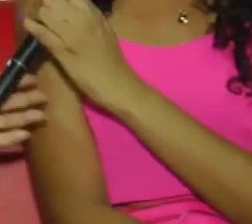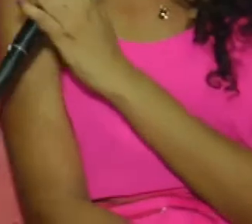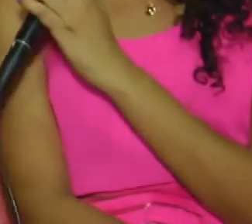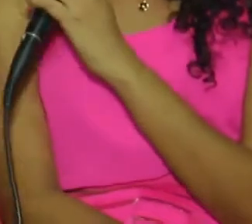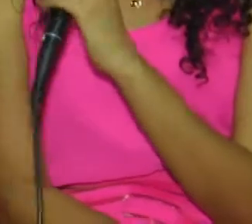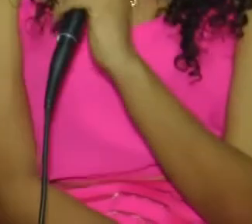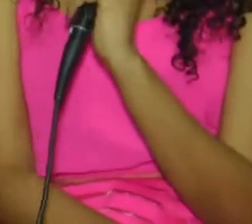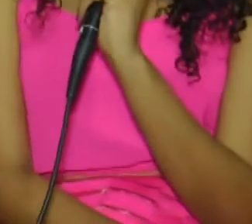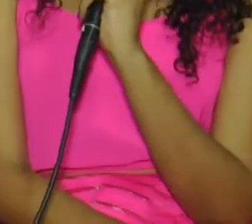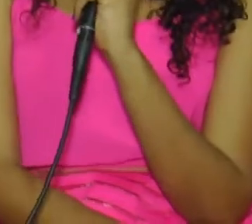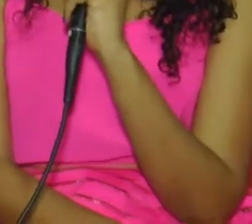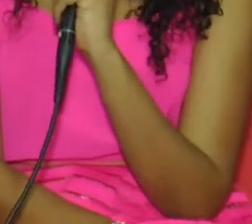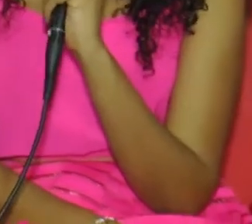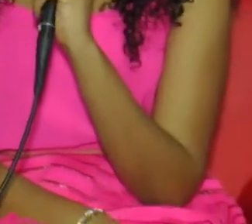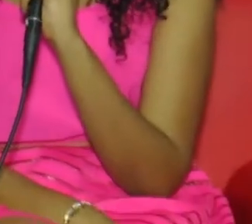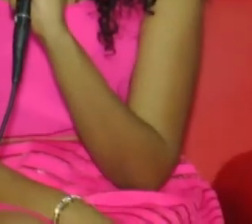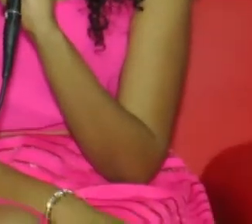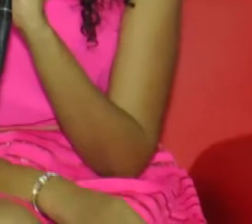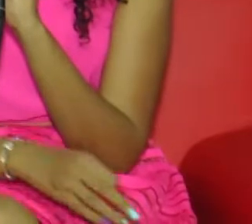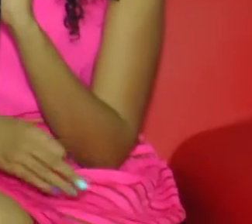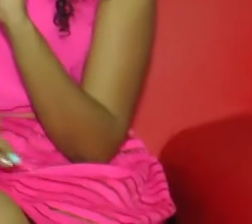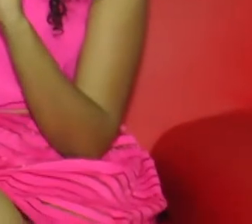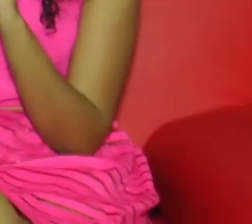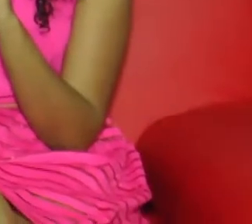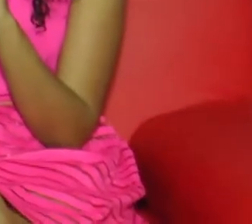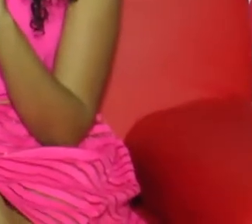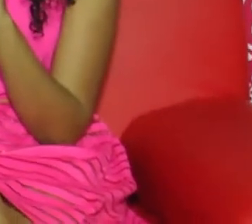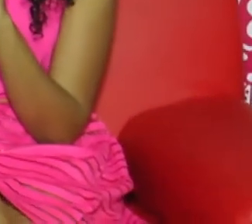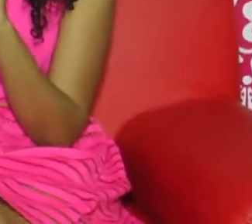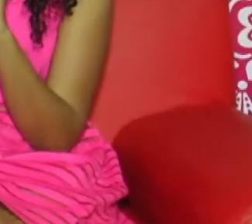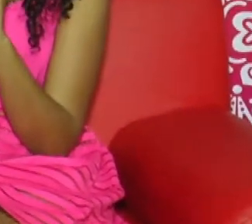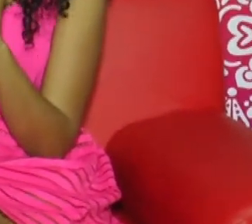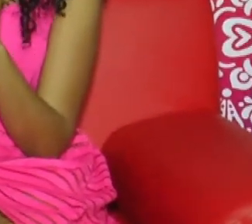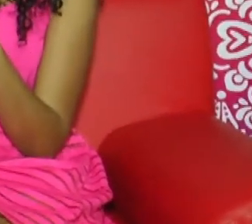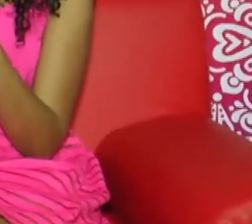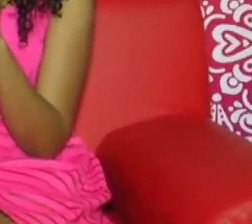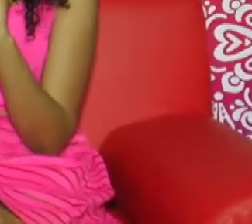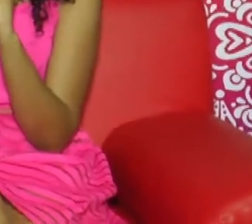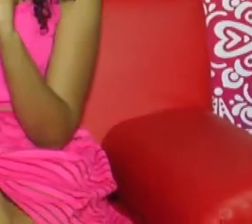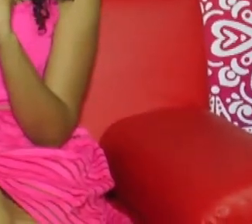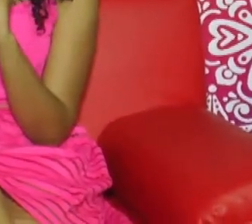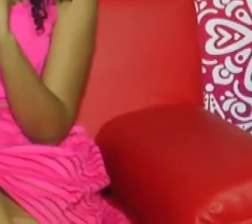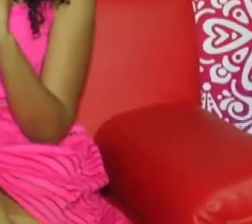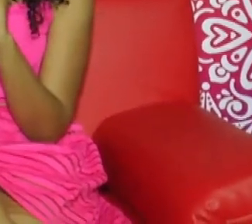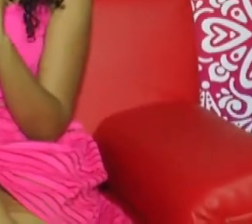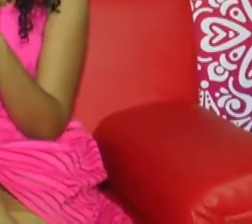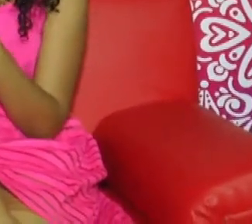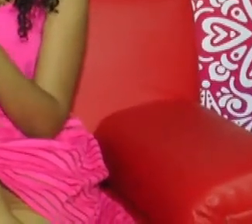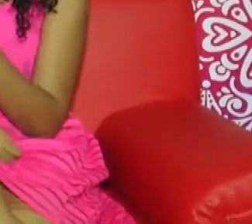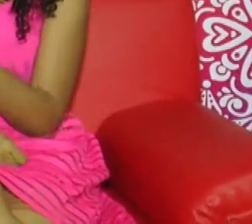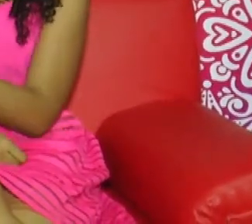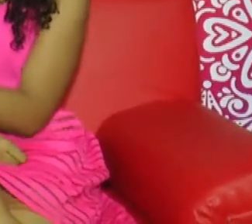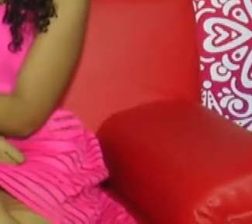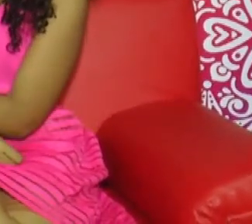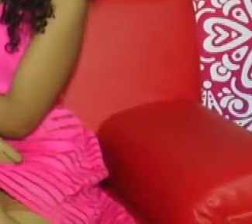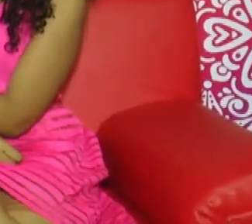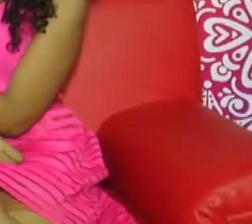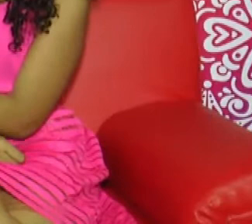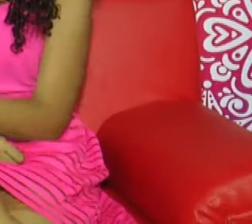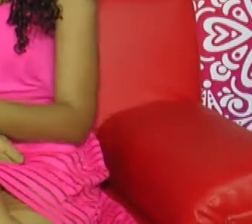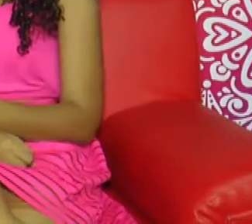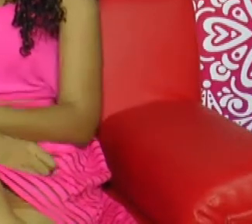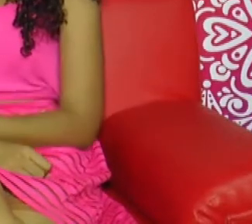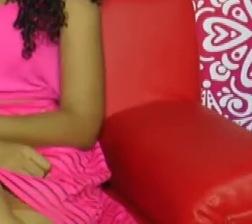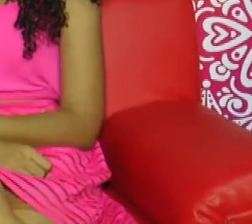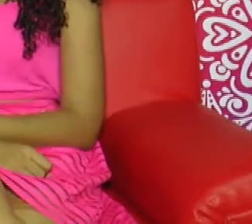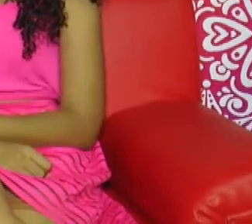Muy buenos días, Jennifer, muy buenos días a todos nuestros televidentes que siempre están ahí a las 10 esperando que salga en casa para conectarse con nosotros. Bueno, Kiara,